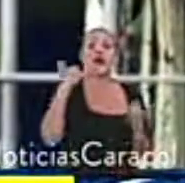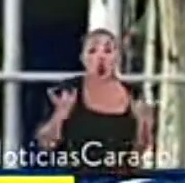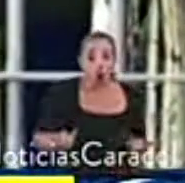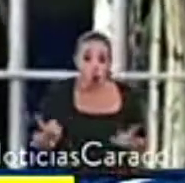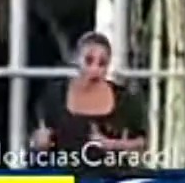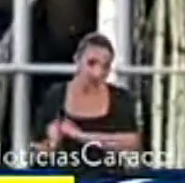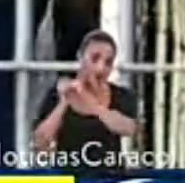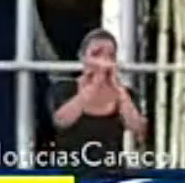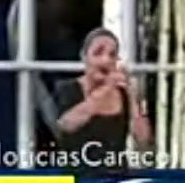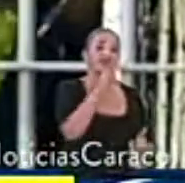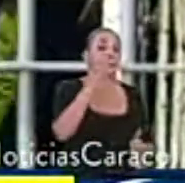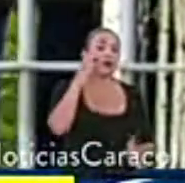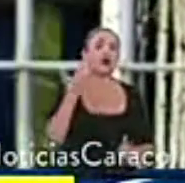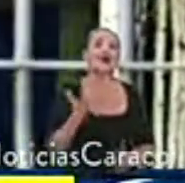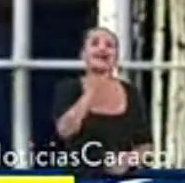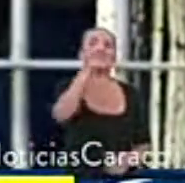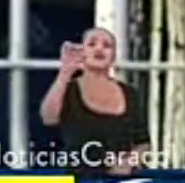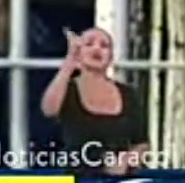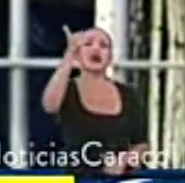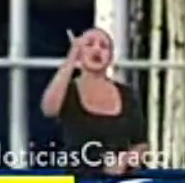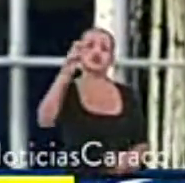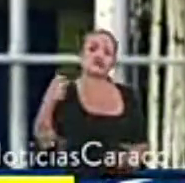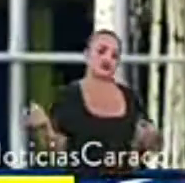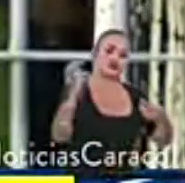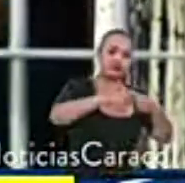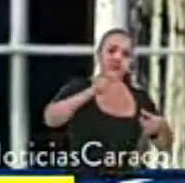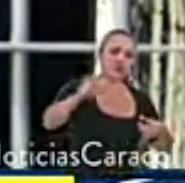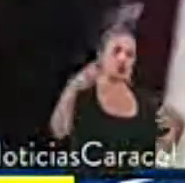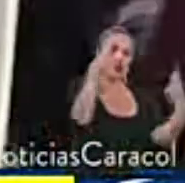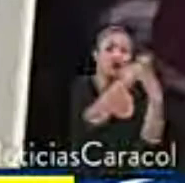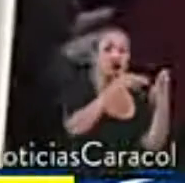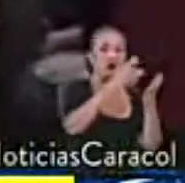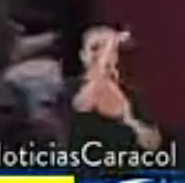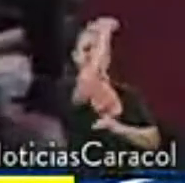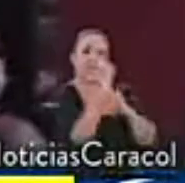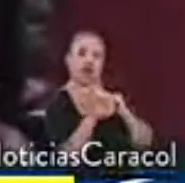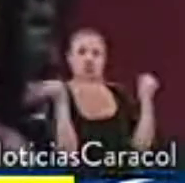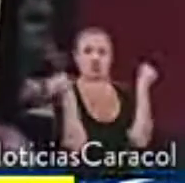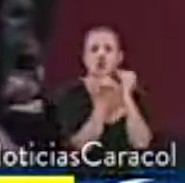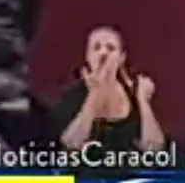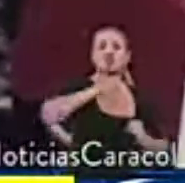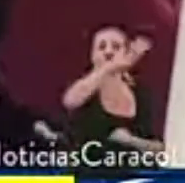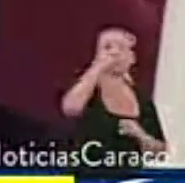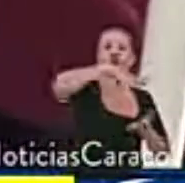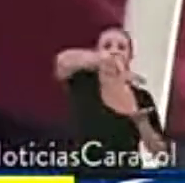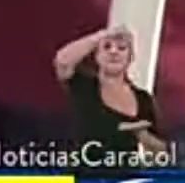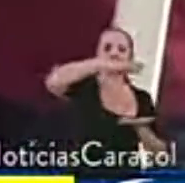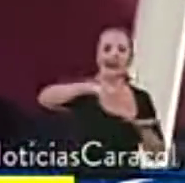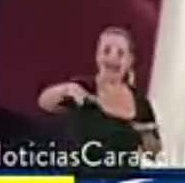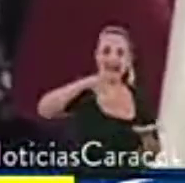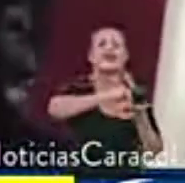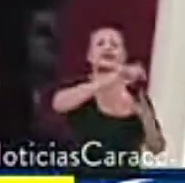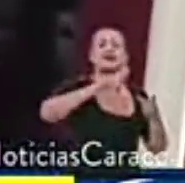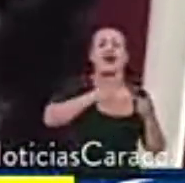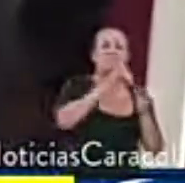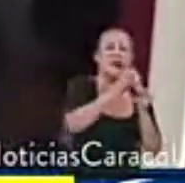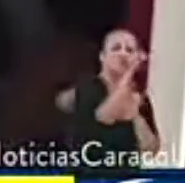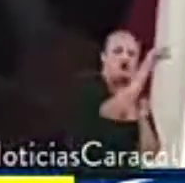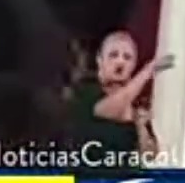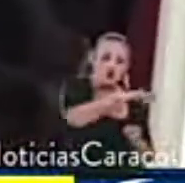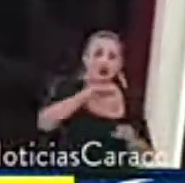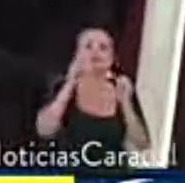quiere decir? Que vamos a ver, va a haber un deshacinamiento en todo lo que es el Magdalena y otros municipios de allí. Y ahora el 30 vamos a entregar también